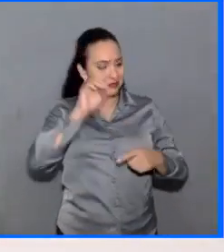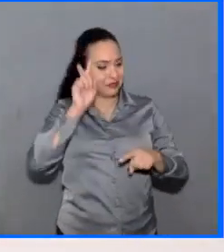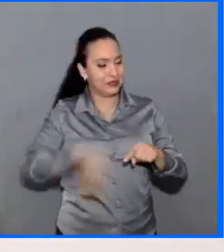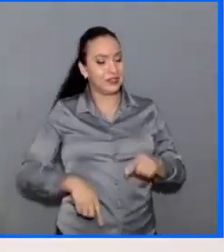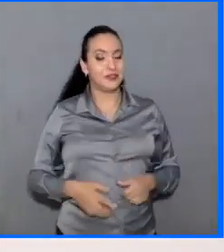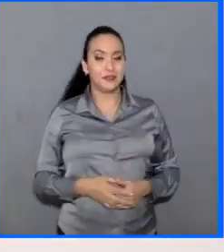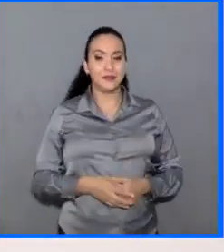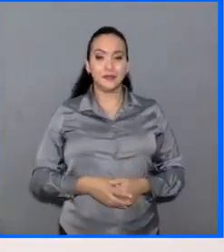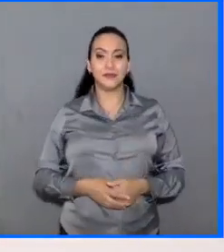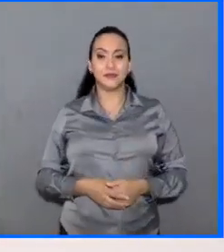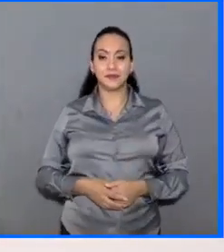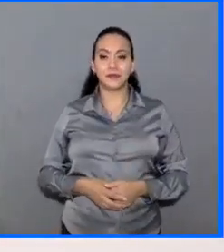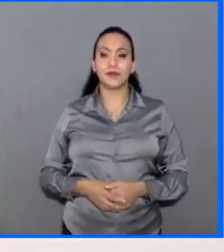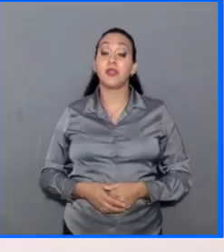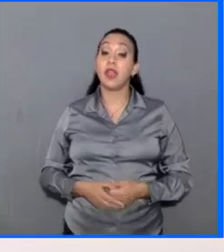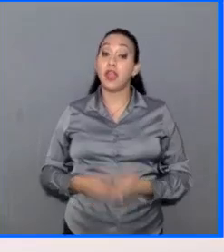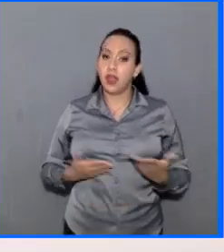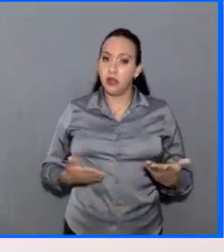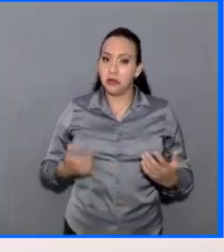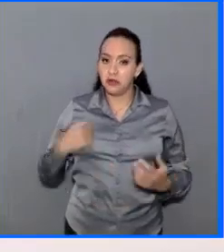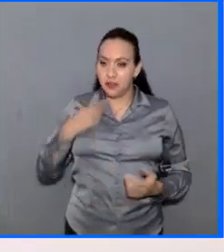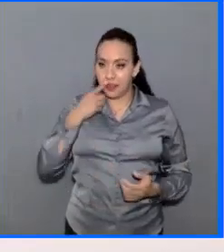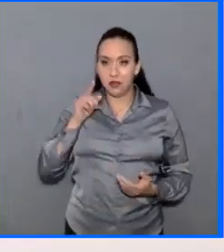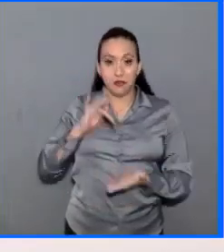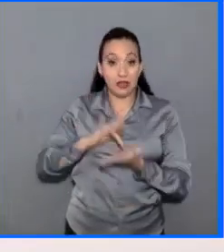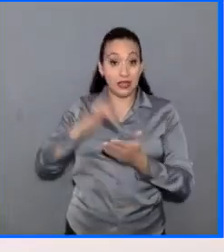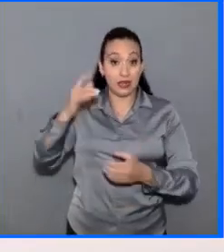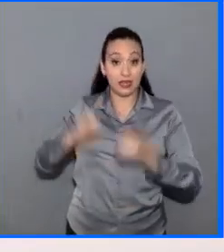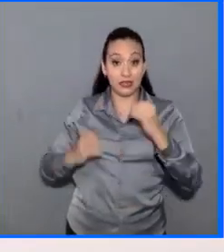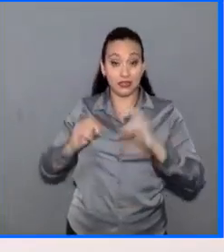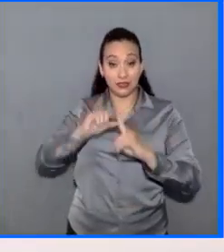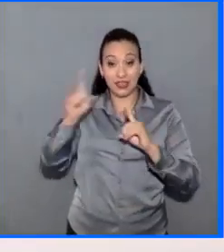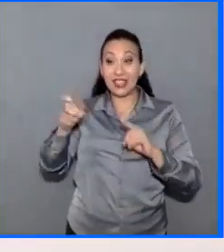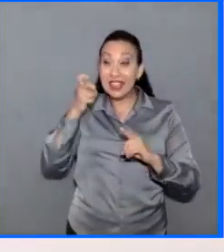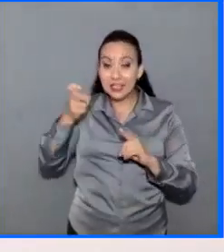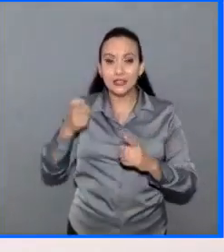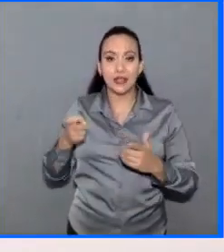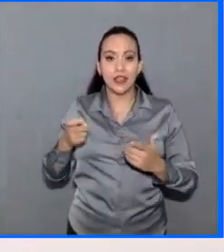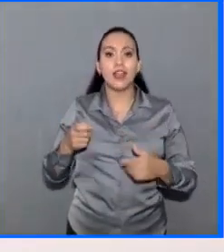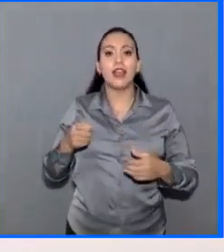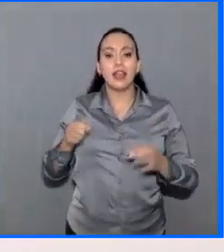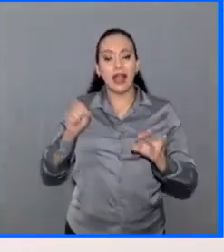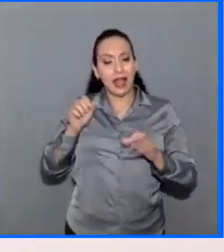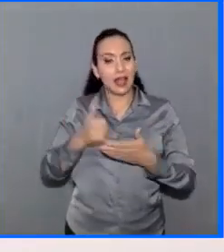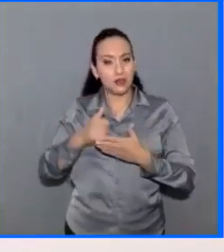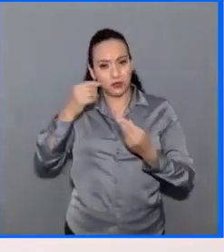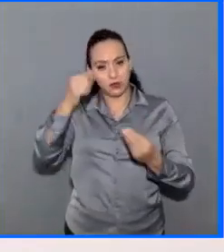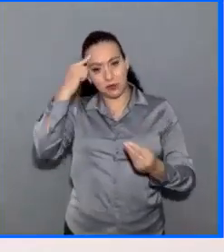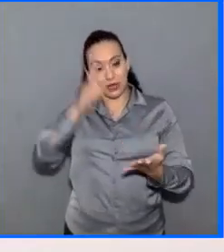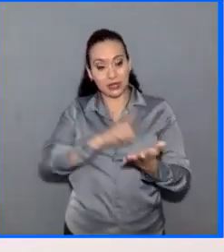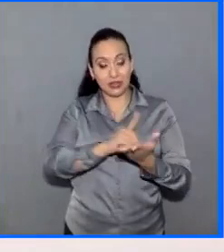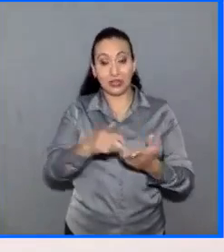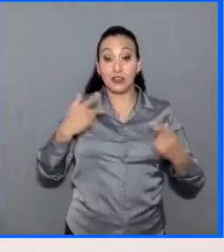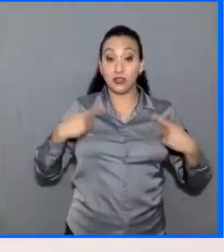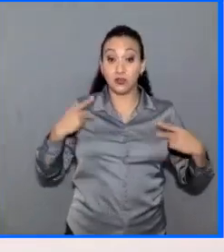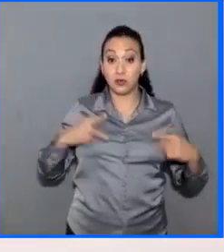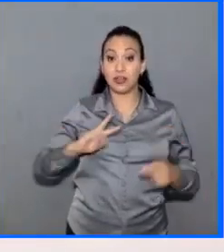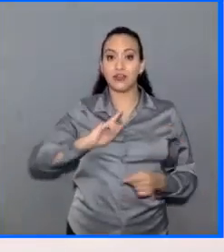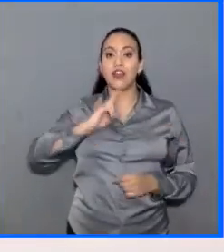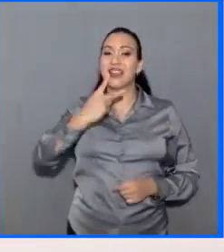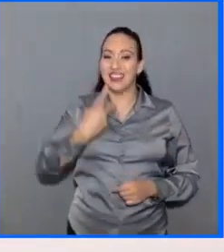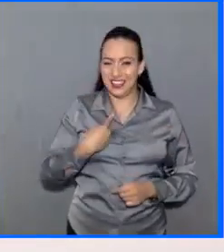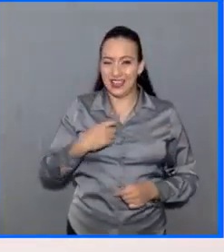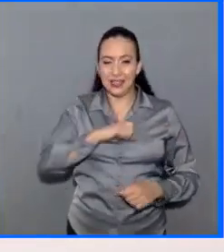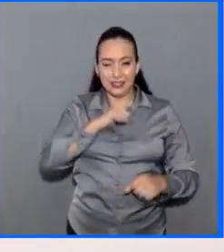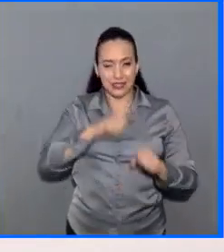Y me atrevo a decir que la Corte ha sido punta de lanza para que los derechos de las personas trans, en particular de las infancias